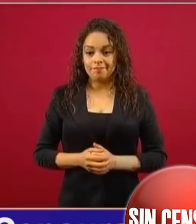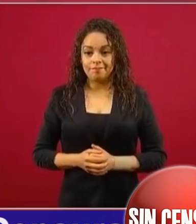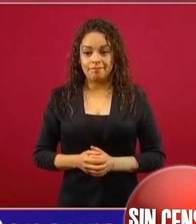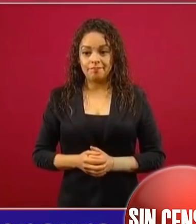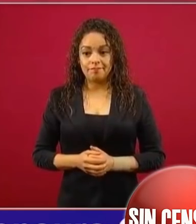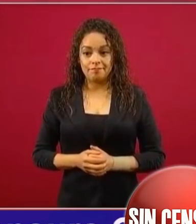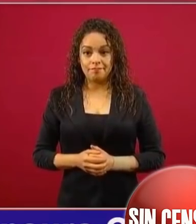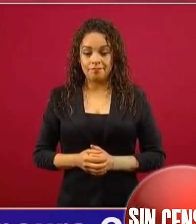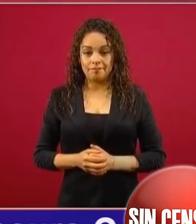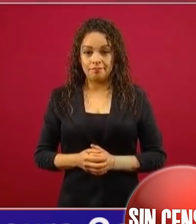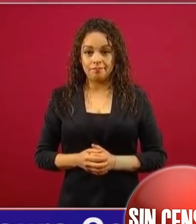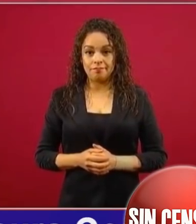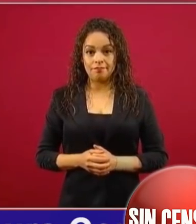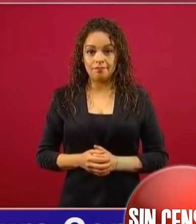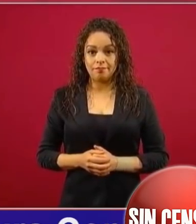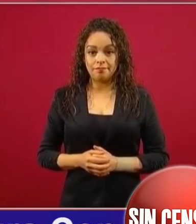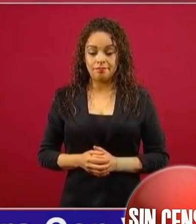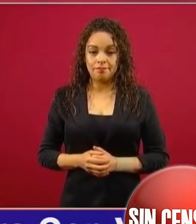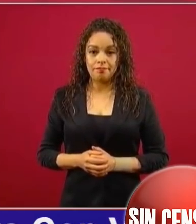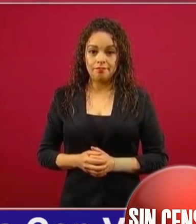detienen ni siquiera